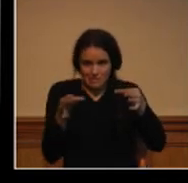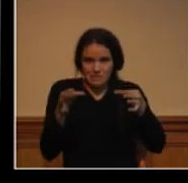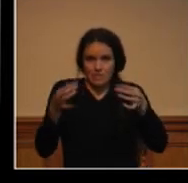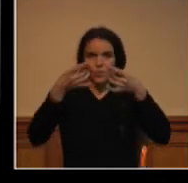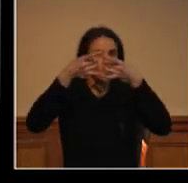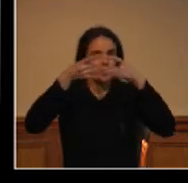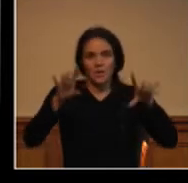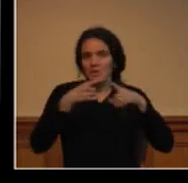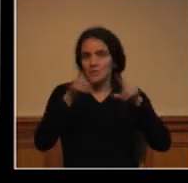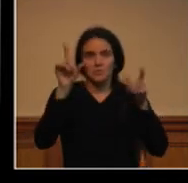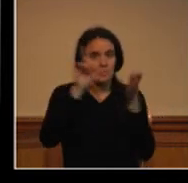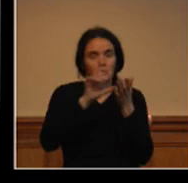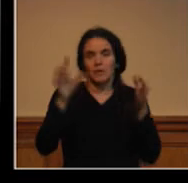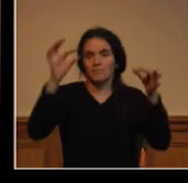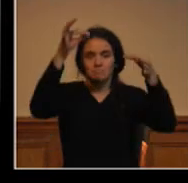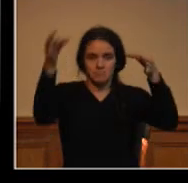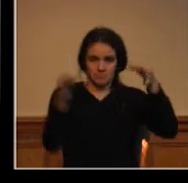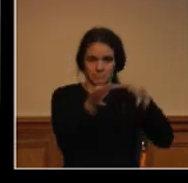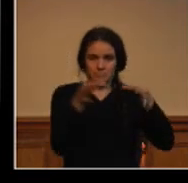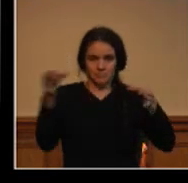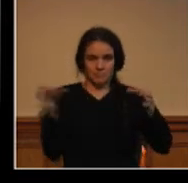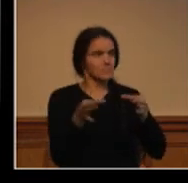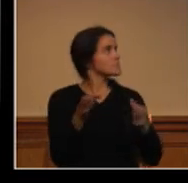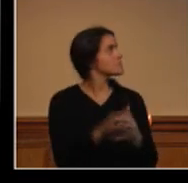cualquier sección de la pantalla.